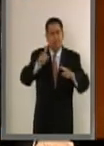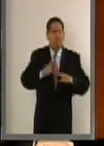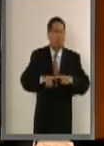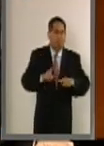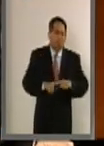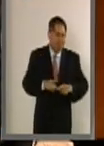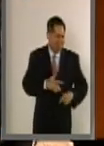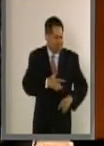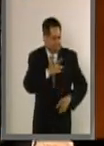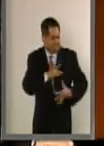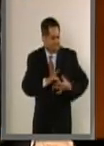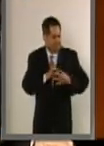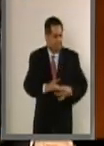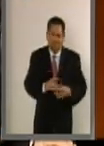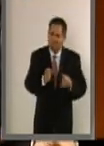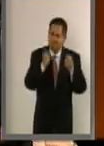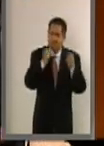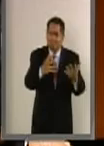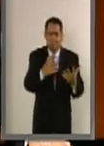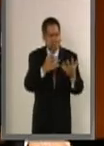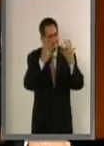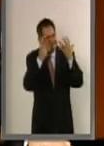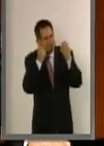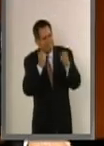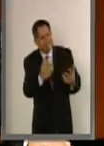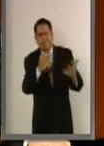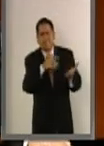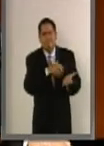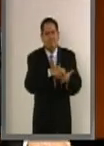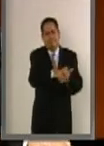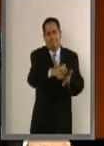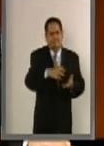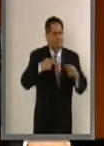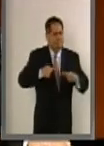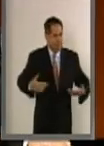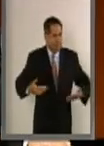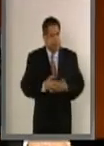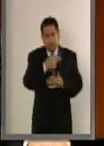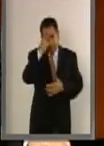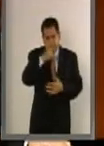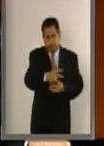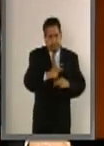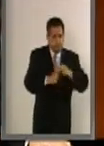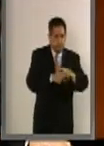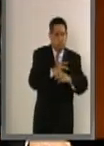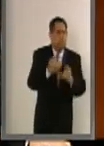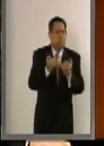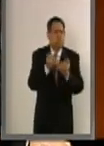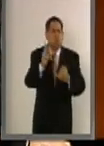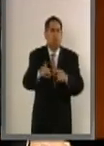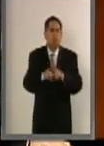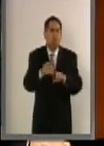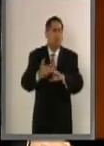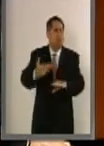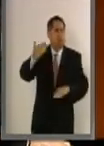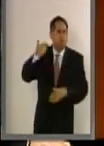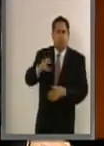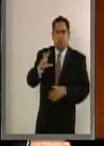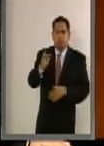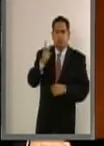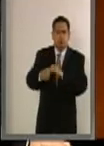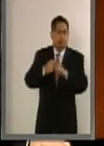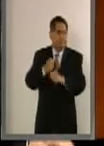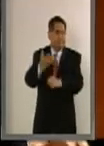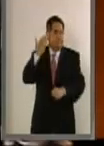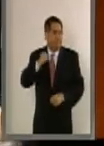solidaridad de los miles y miles de ciudadanos que en esta ocasión, como hace 32 años, se han volcado a